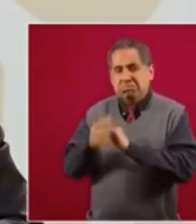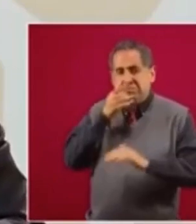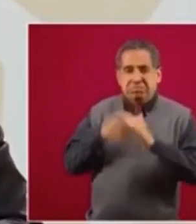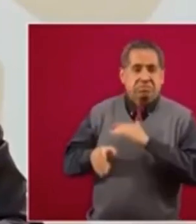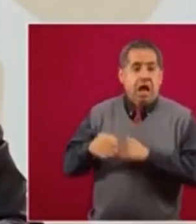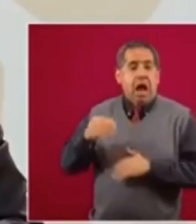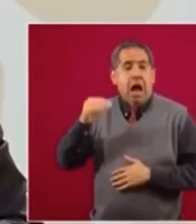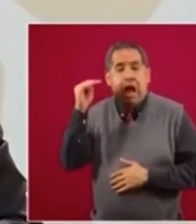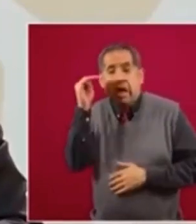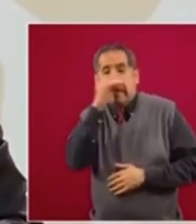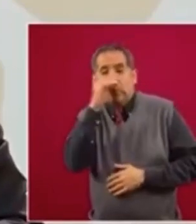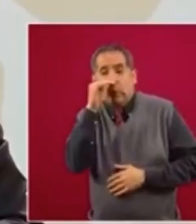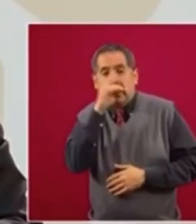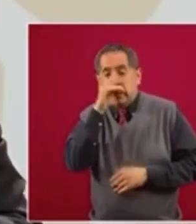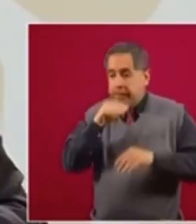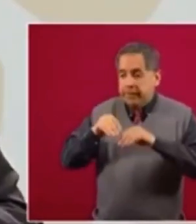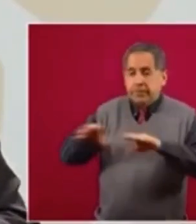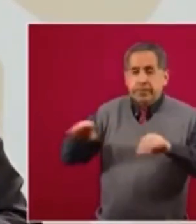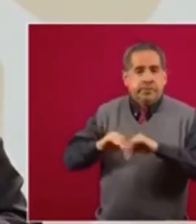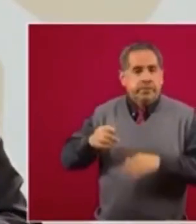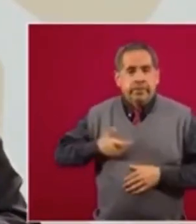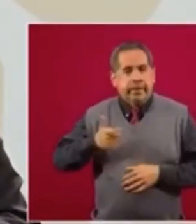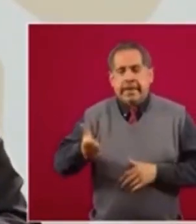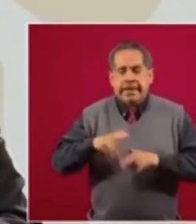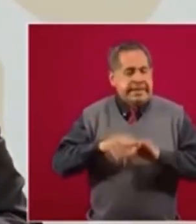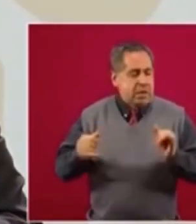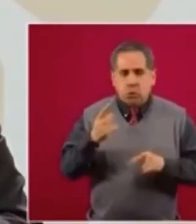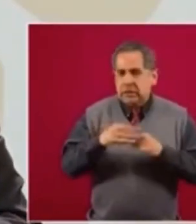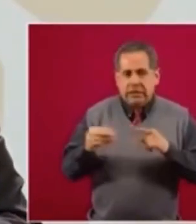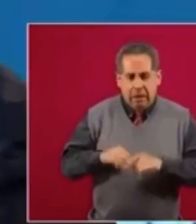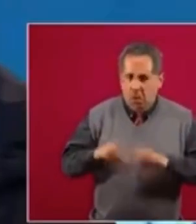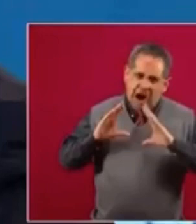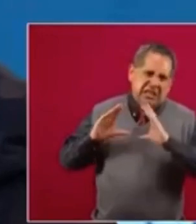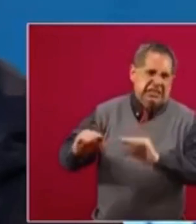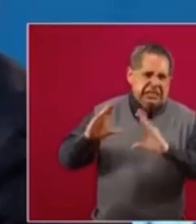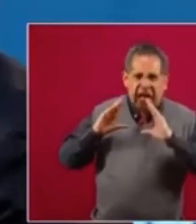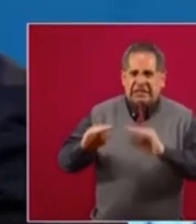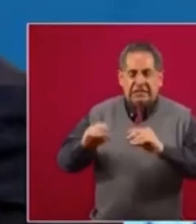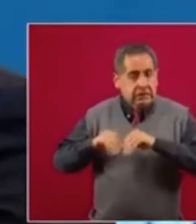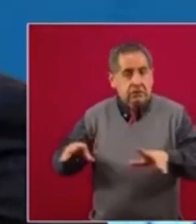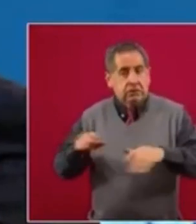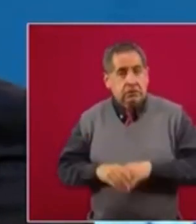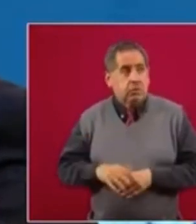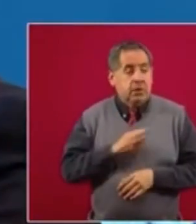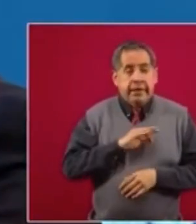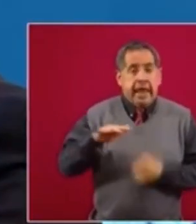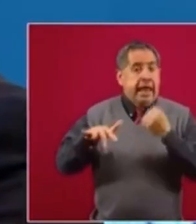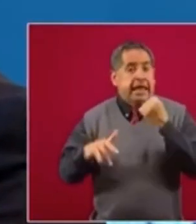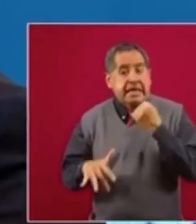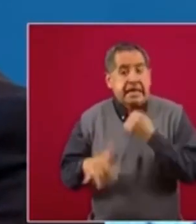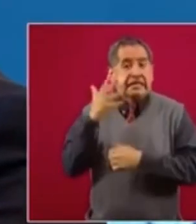de manera gratuita. No gastamos un centavo en ello, e incluso a 15 millones de